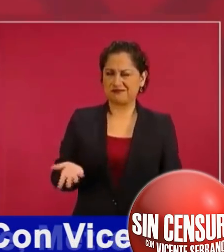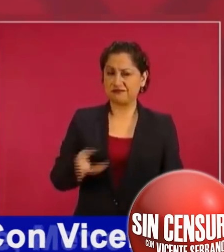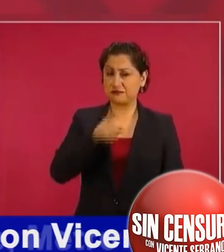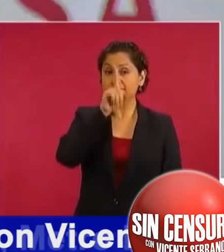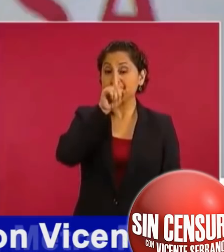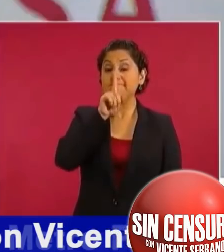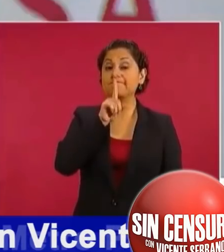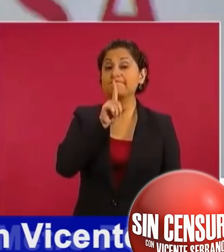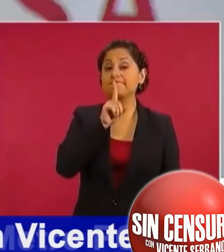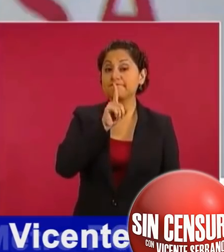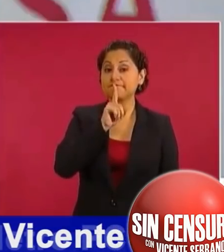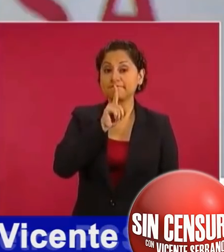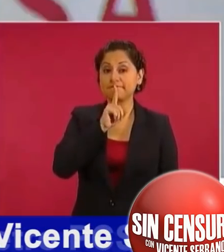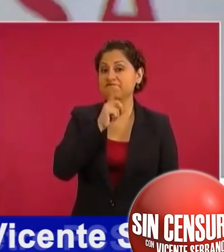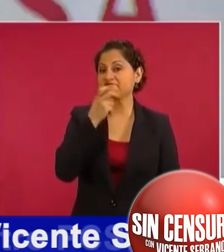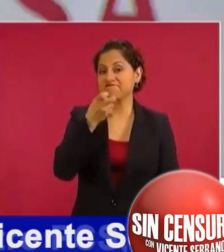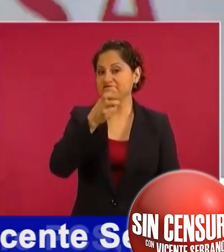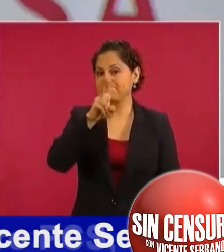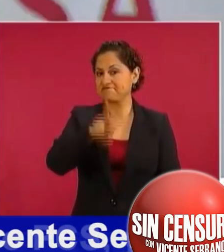No es cierto.